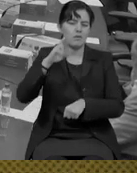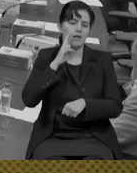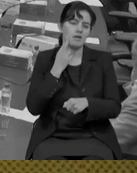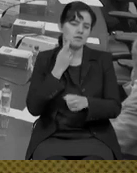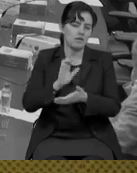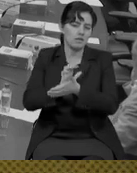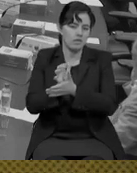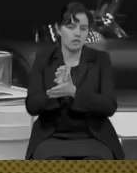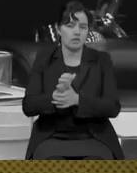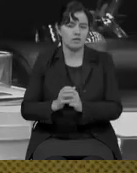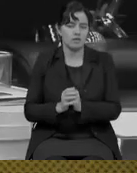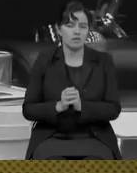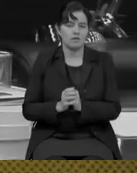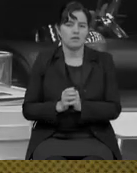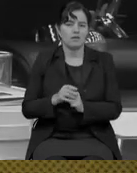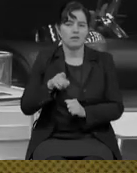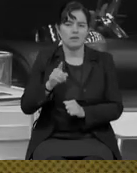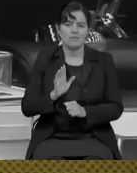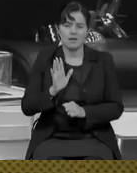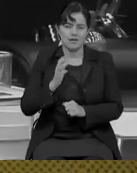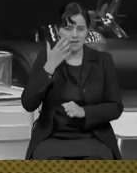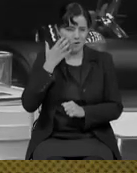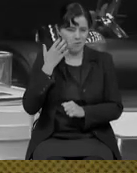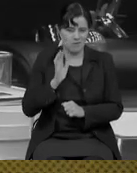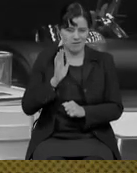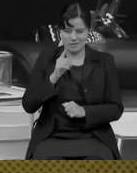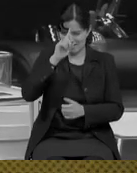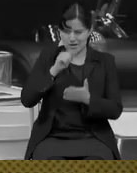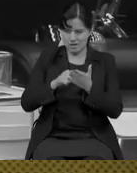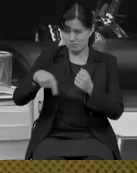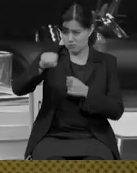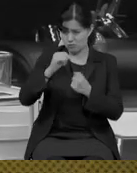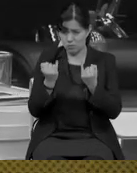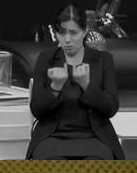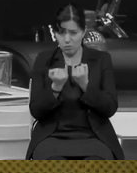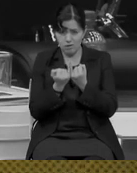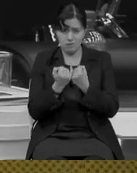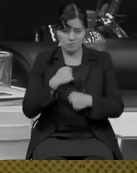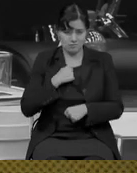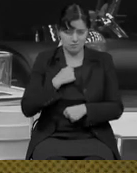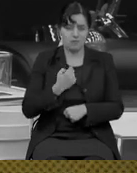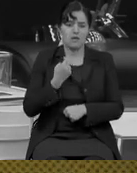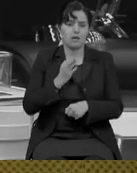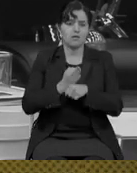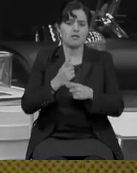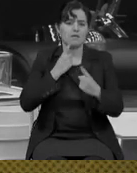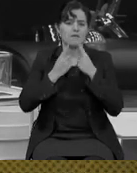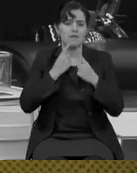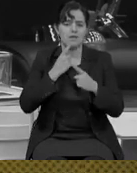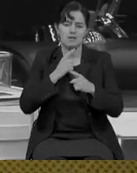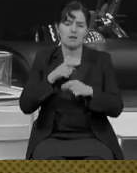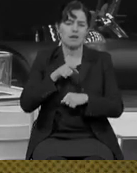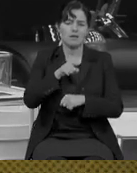e infame. Y como el León cree que todas son de su condición, desvirtúa el debate y desvirtúa lo que estamos planteando.